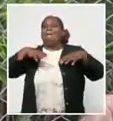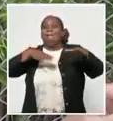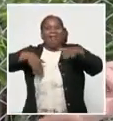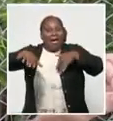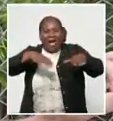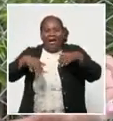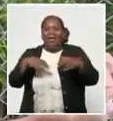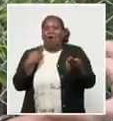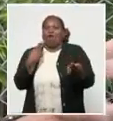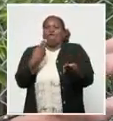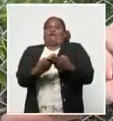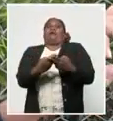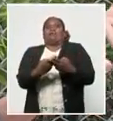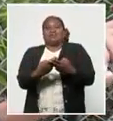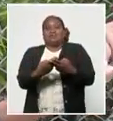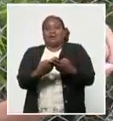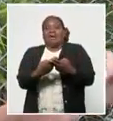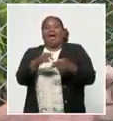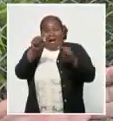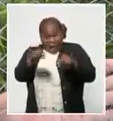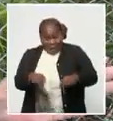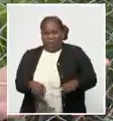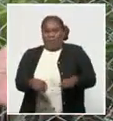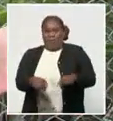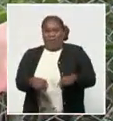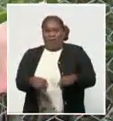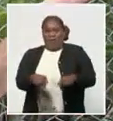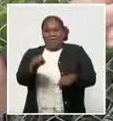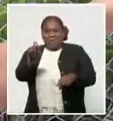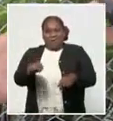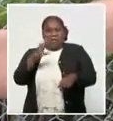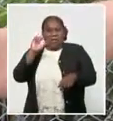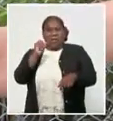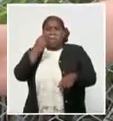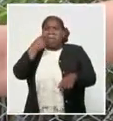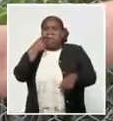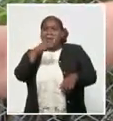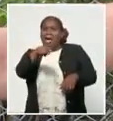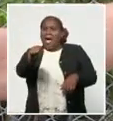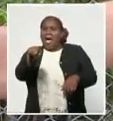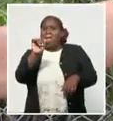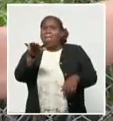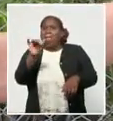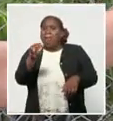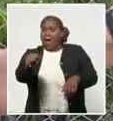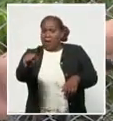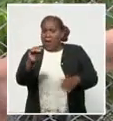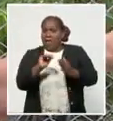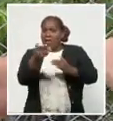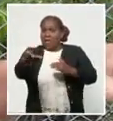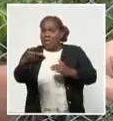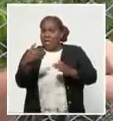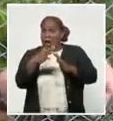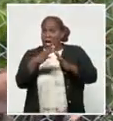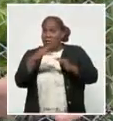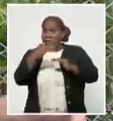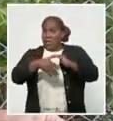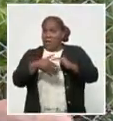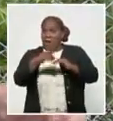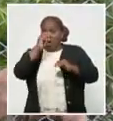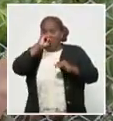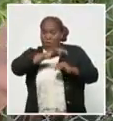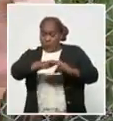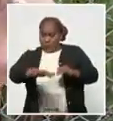llega a tal punto que la gente dice, no, podemos mirar mismo en el parque frente a casa de mi hermana, los niños por la